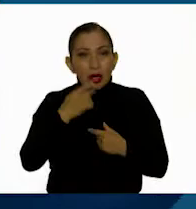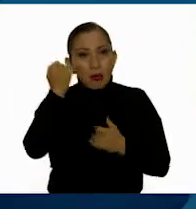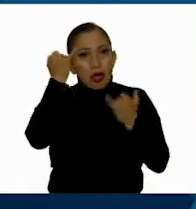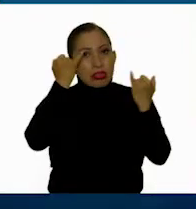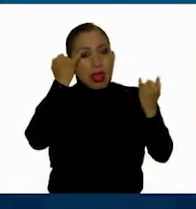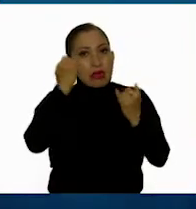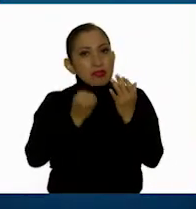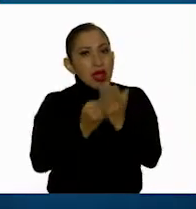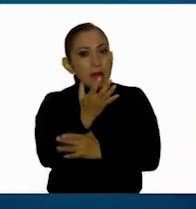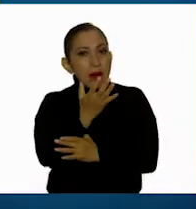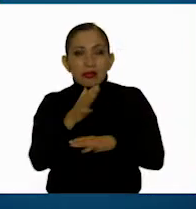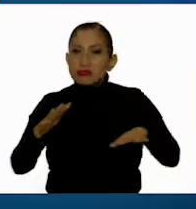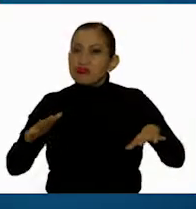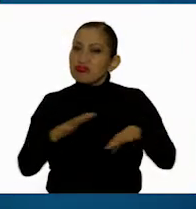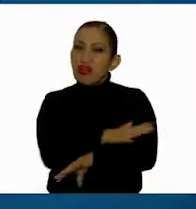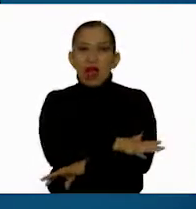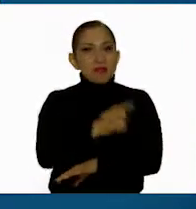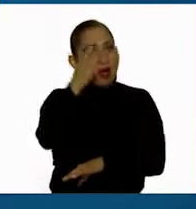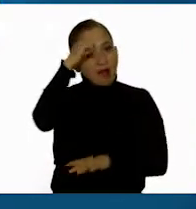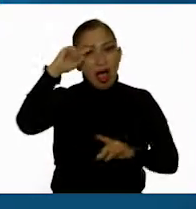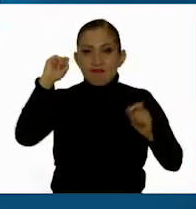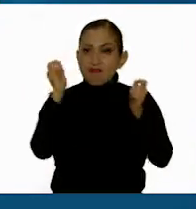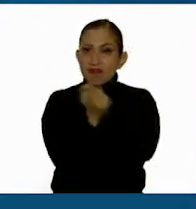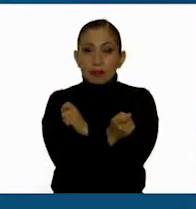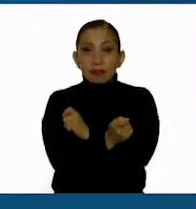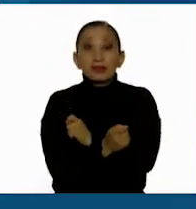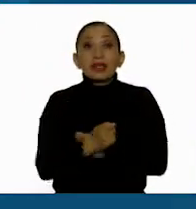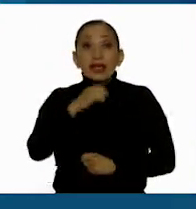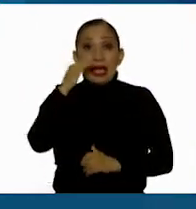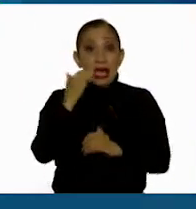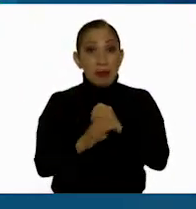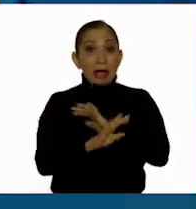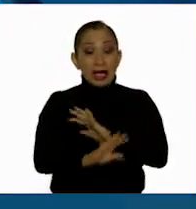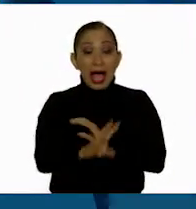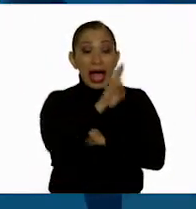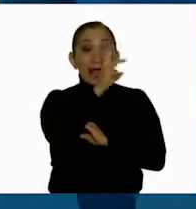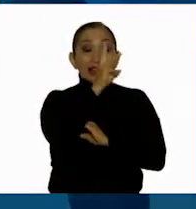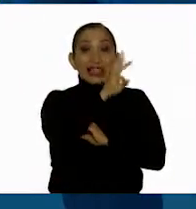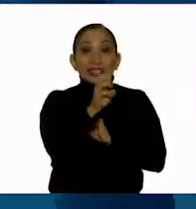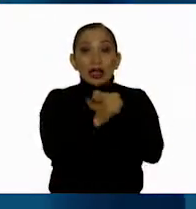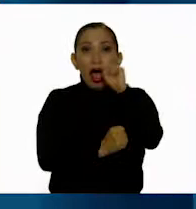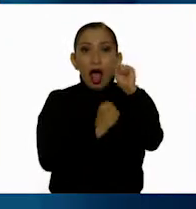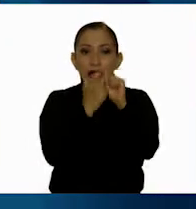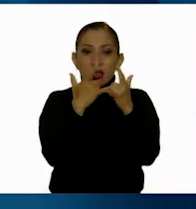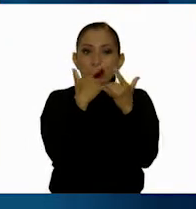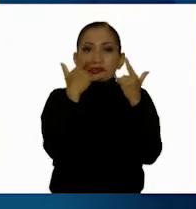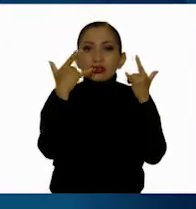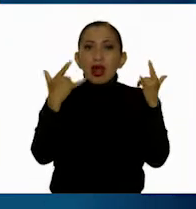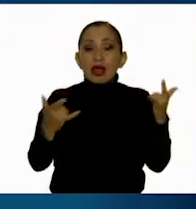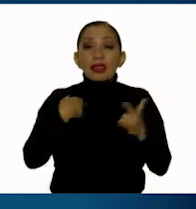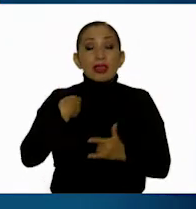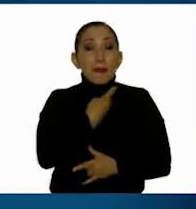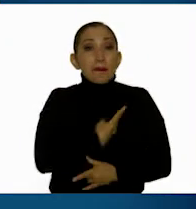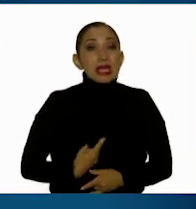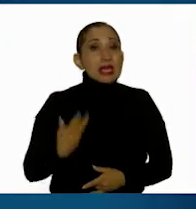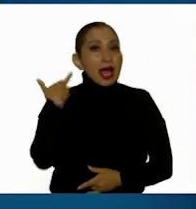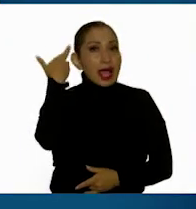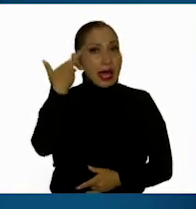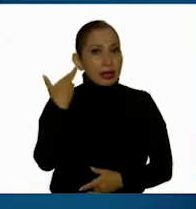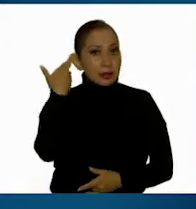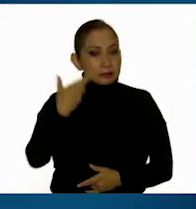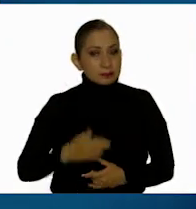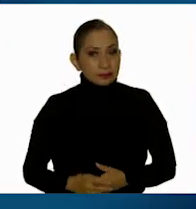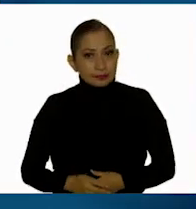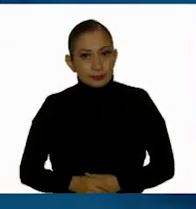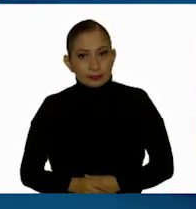y definitivas transformaciones. Así terminaron 3 siglos de historia virreinal.